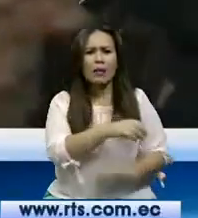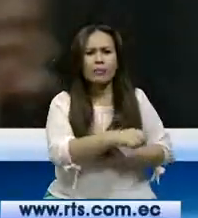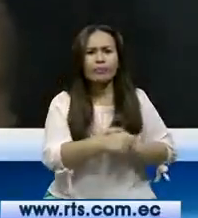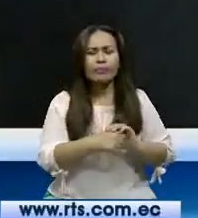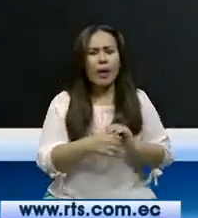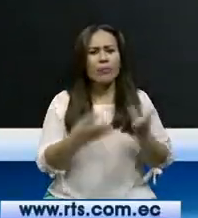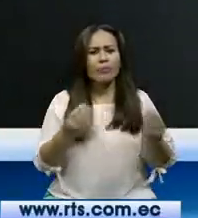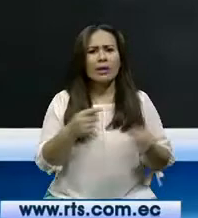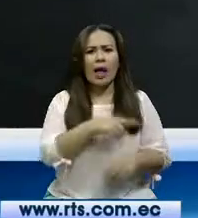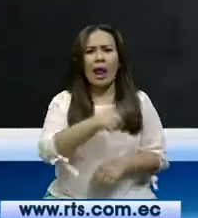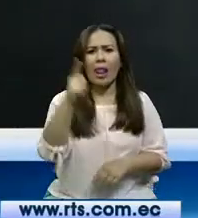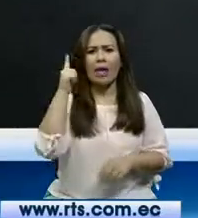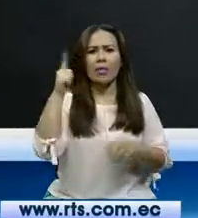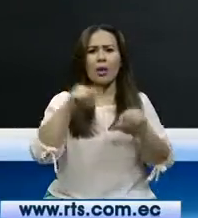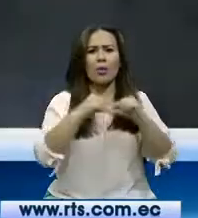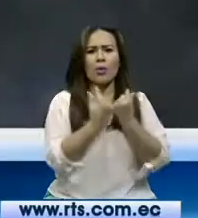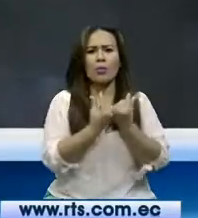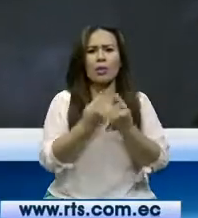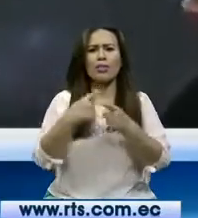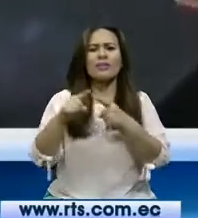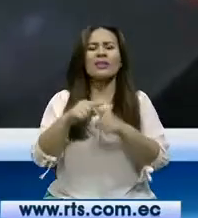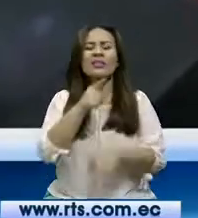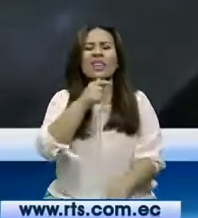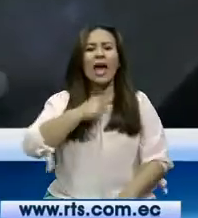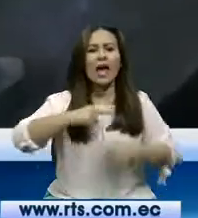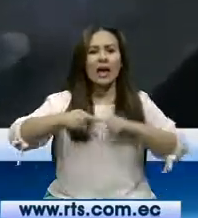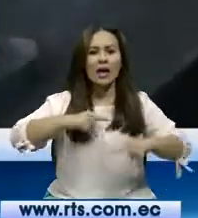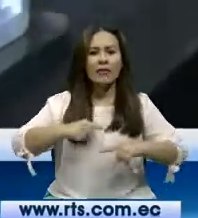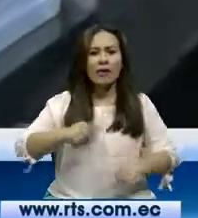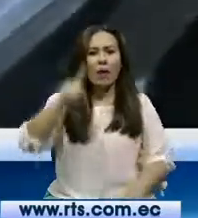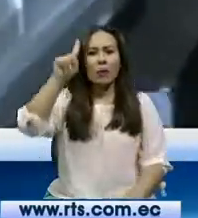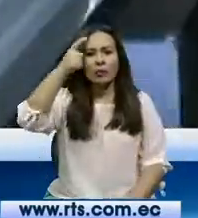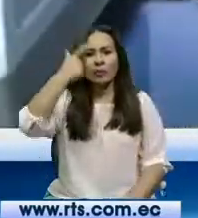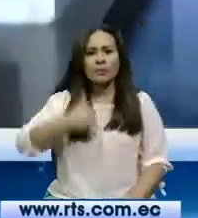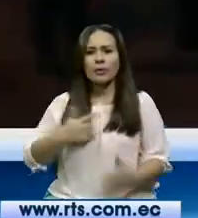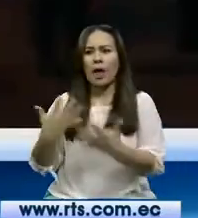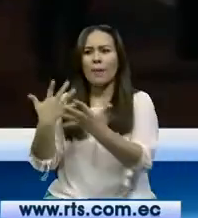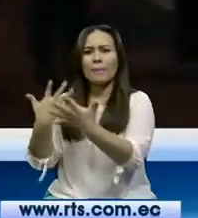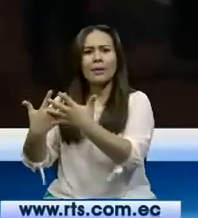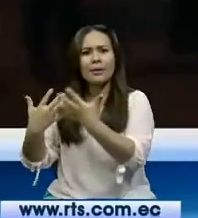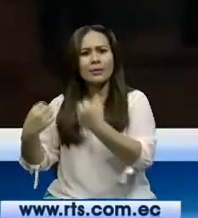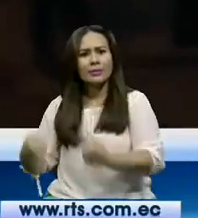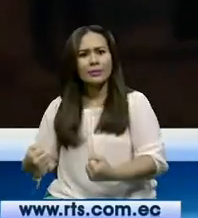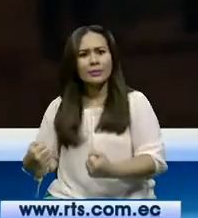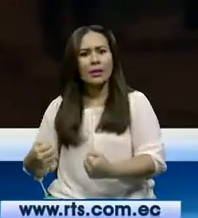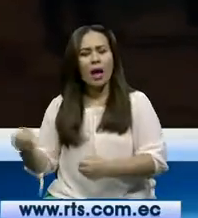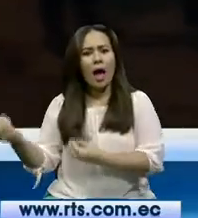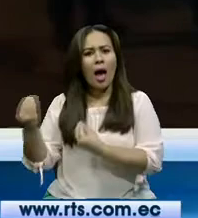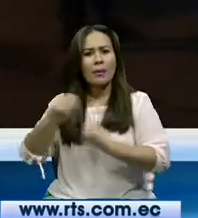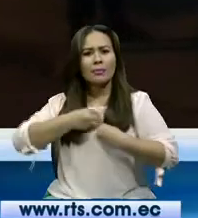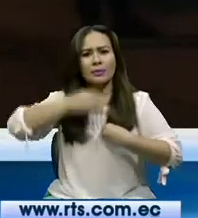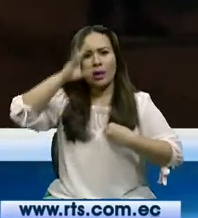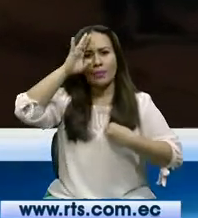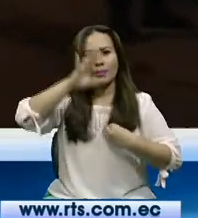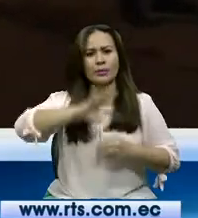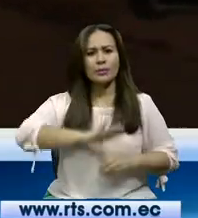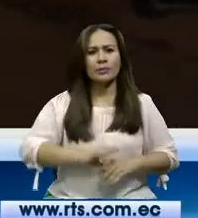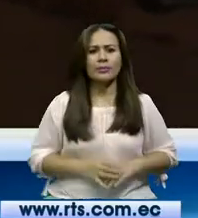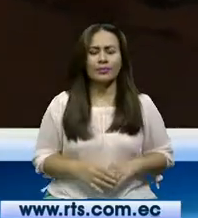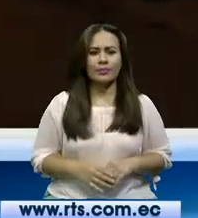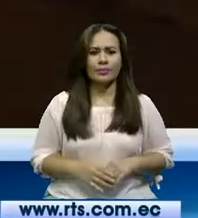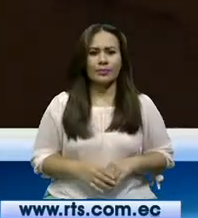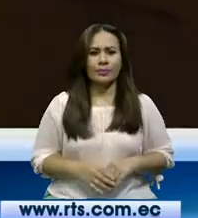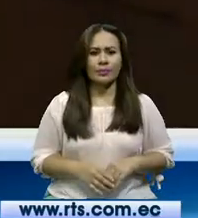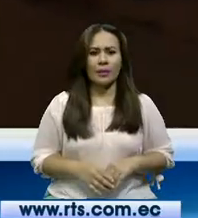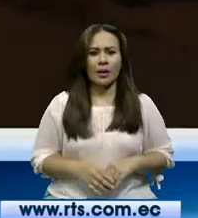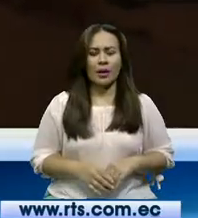estructurada que dirigía desde los diferentes centros de rehabilitación del país, según el ministro del Interior. De drogas que utilizaban